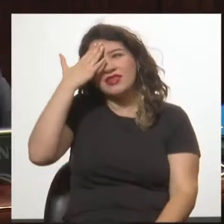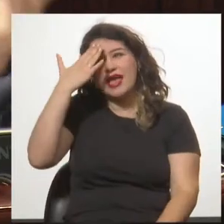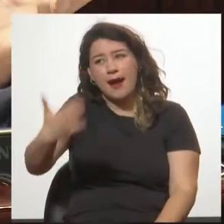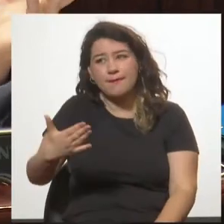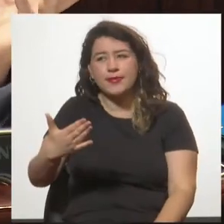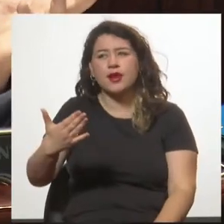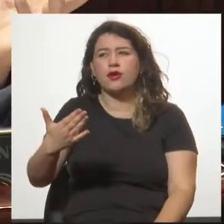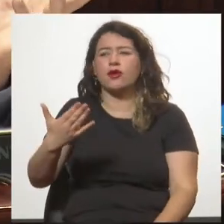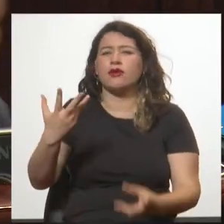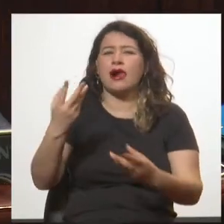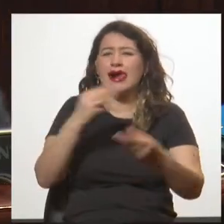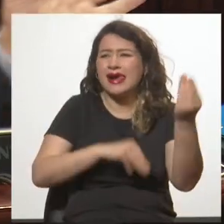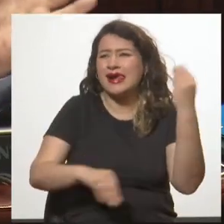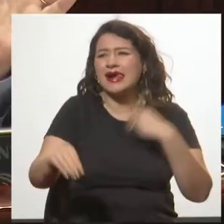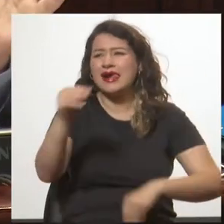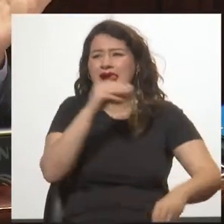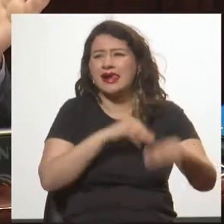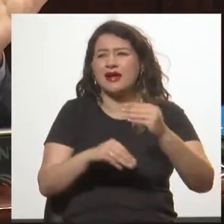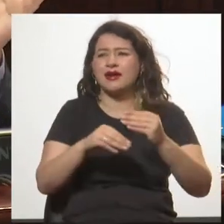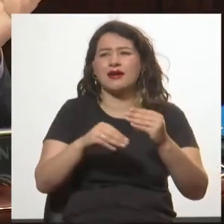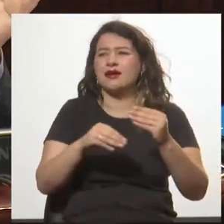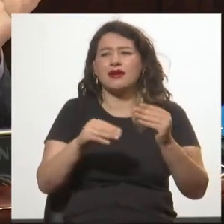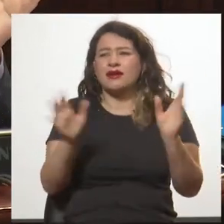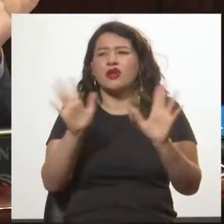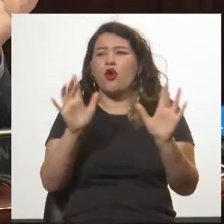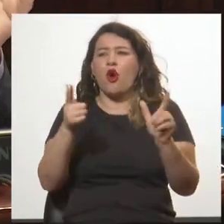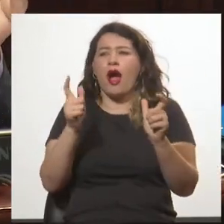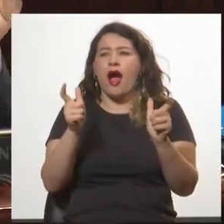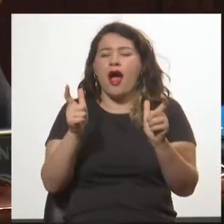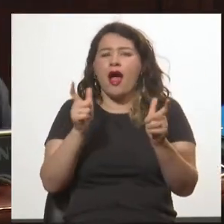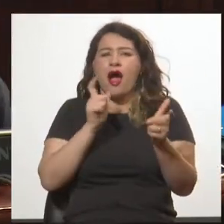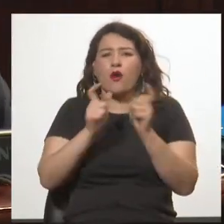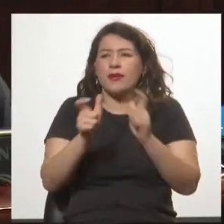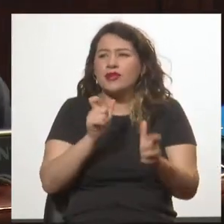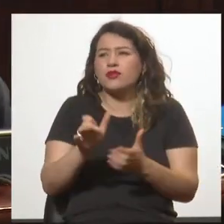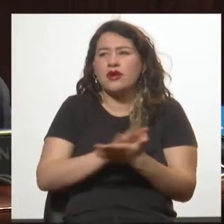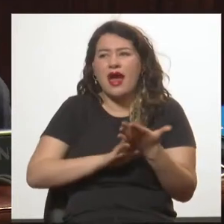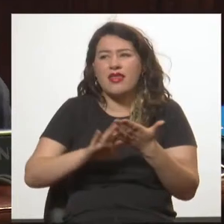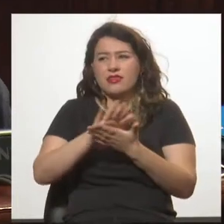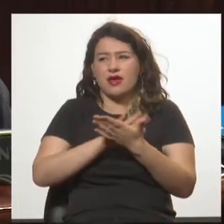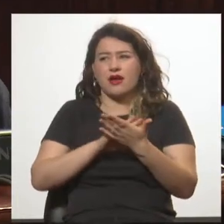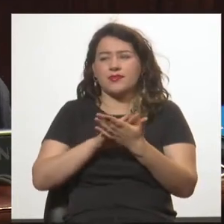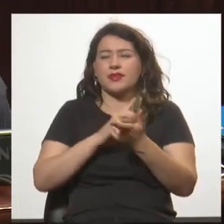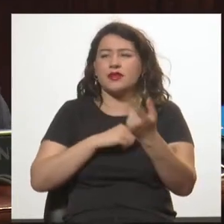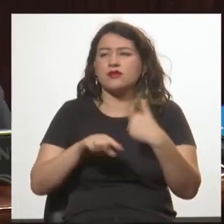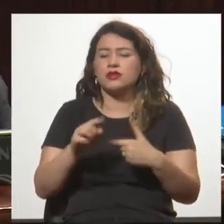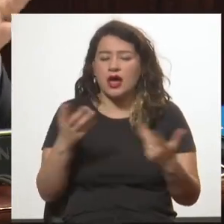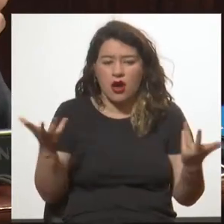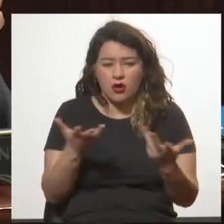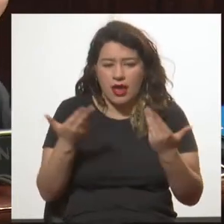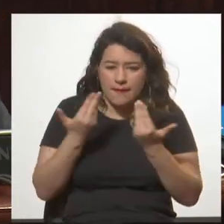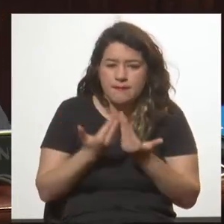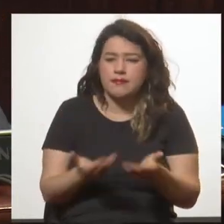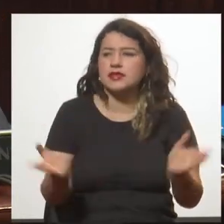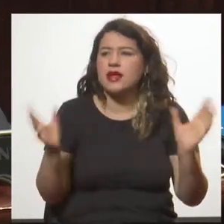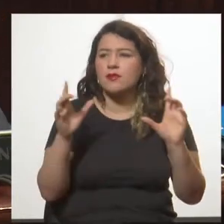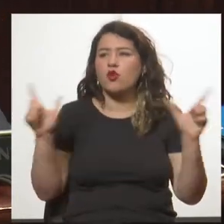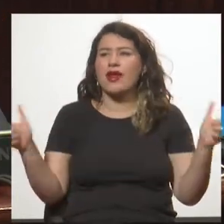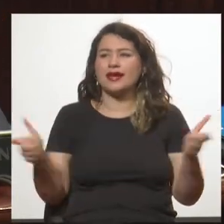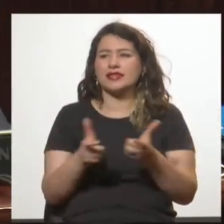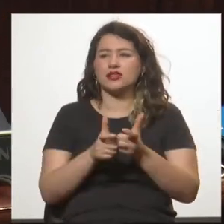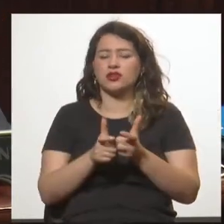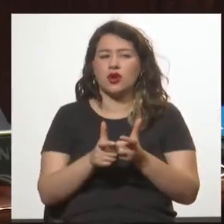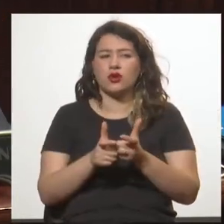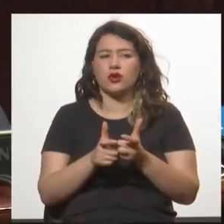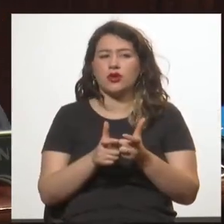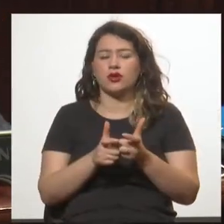repleta de excusas insostenibles y por lo tanto vamos a dar inicio a una sesión